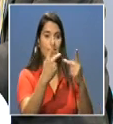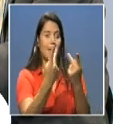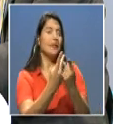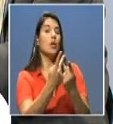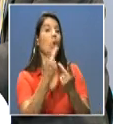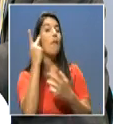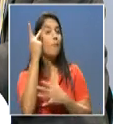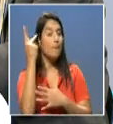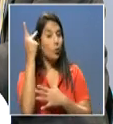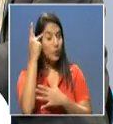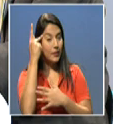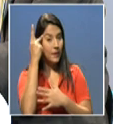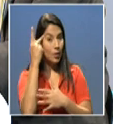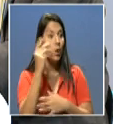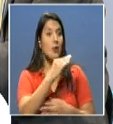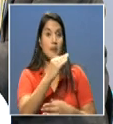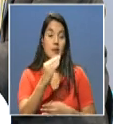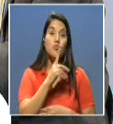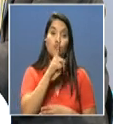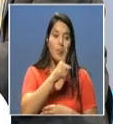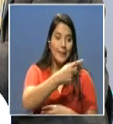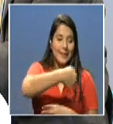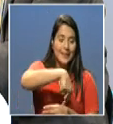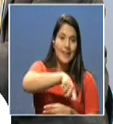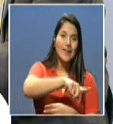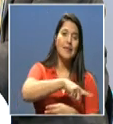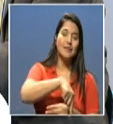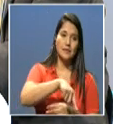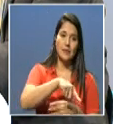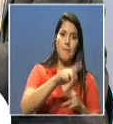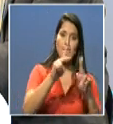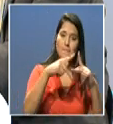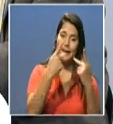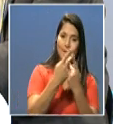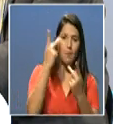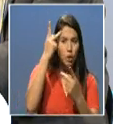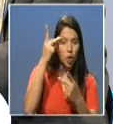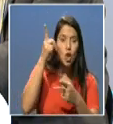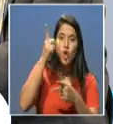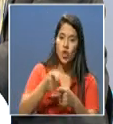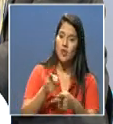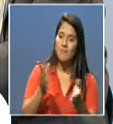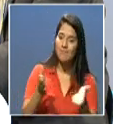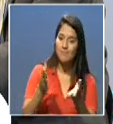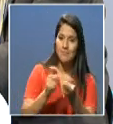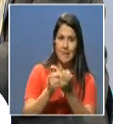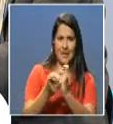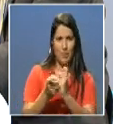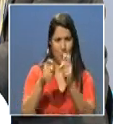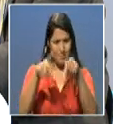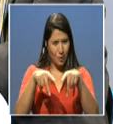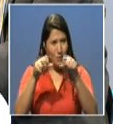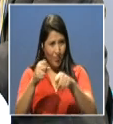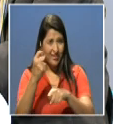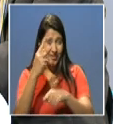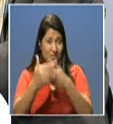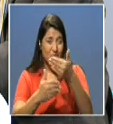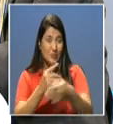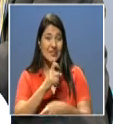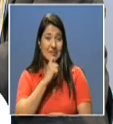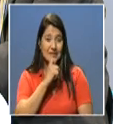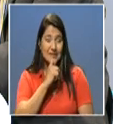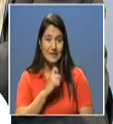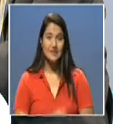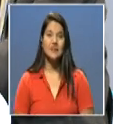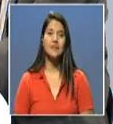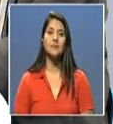partidos políticos los que tienen que liderar estos cambios, la ciudadanía puede entender que es un poco complejo, difícil.